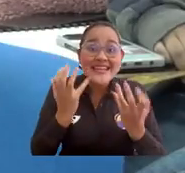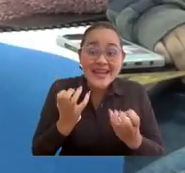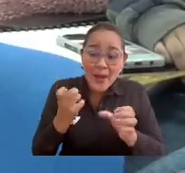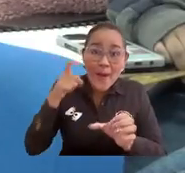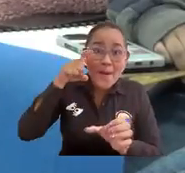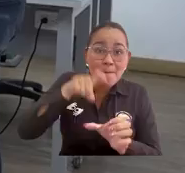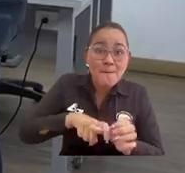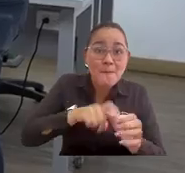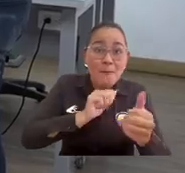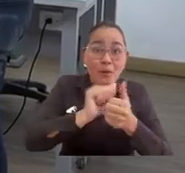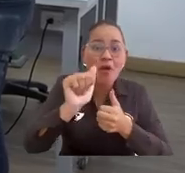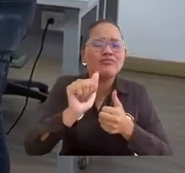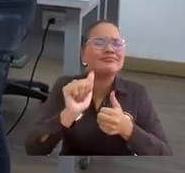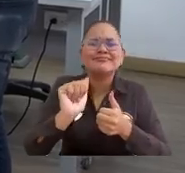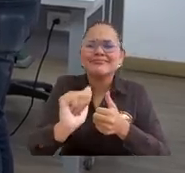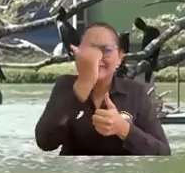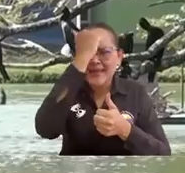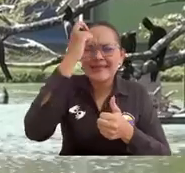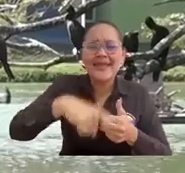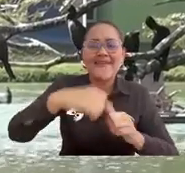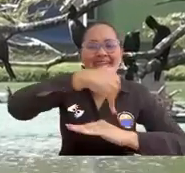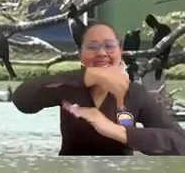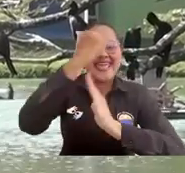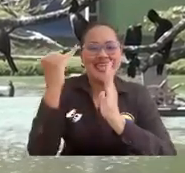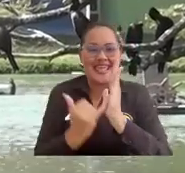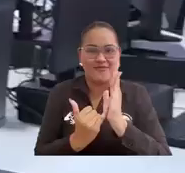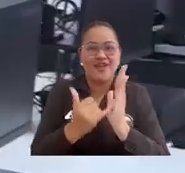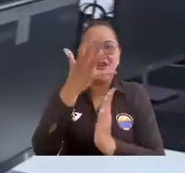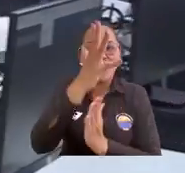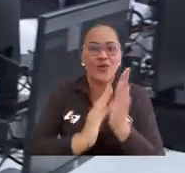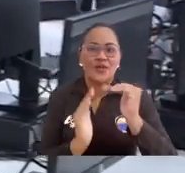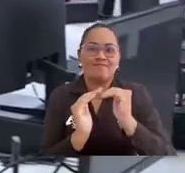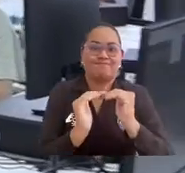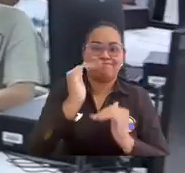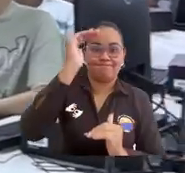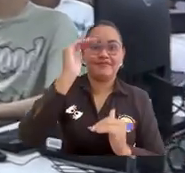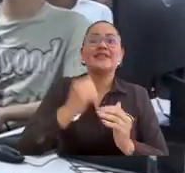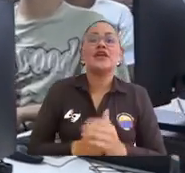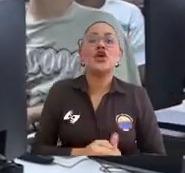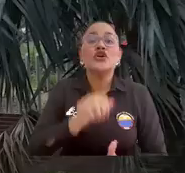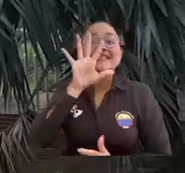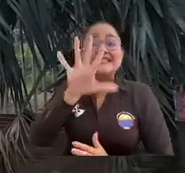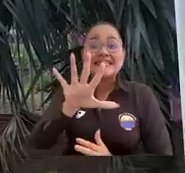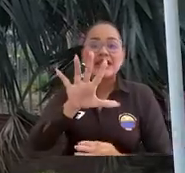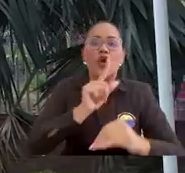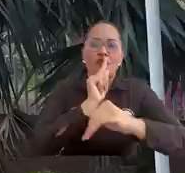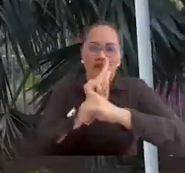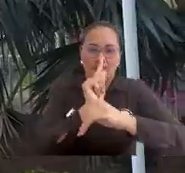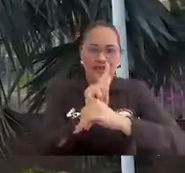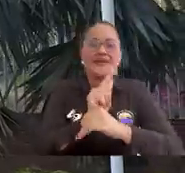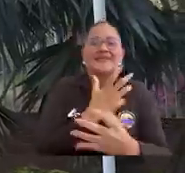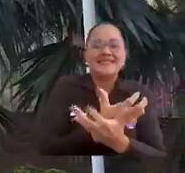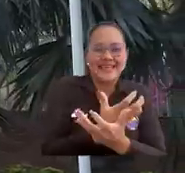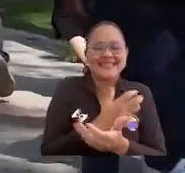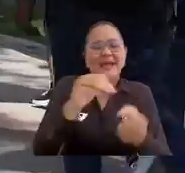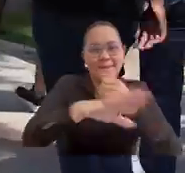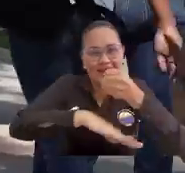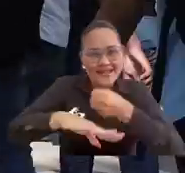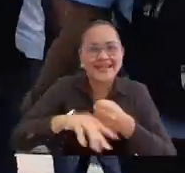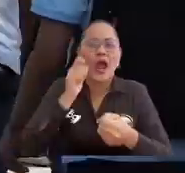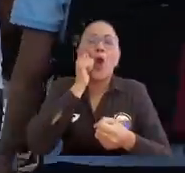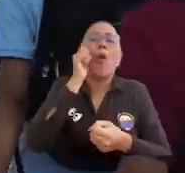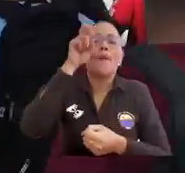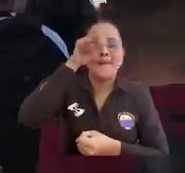aspirar a un cupo son las pruebas icfes saber 11 les espera una oferta académica en cinco facultades ciencias